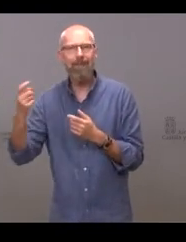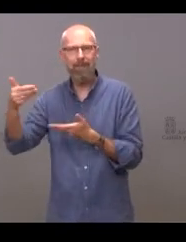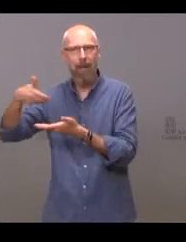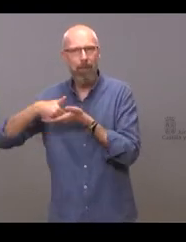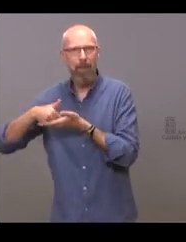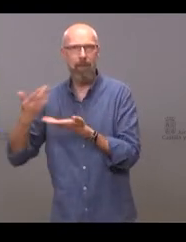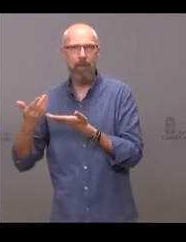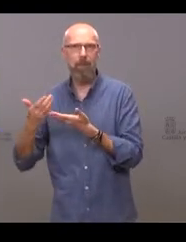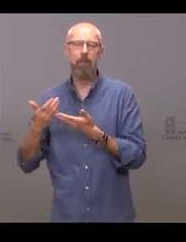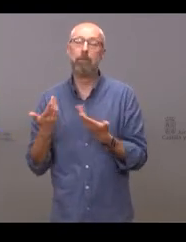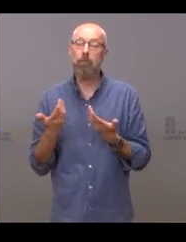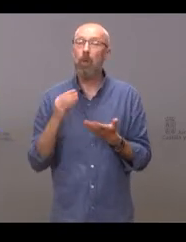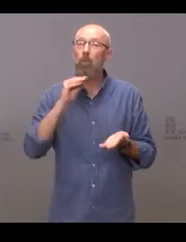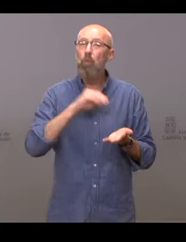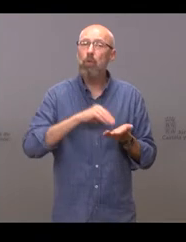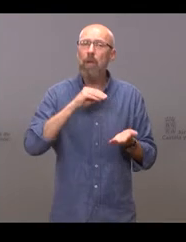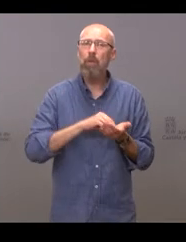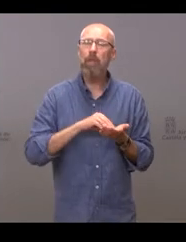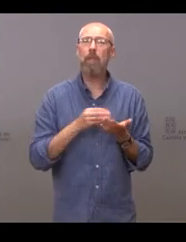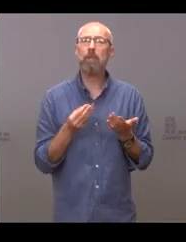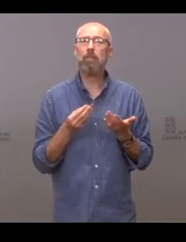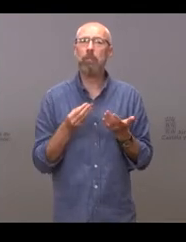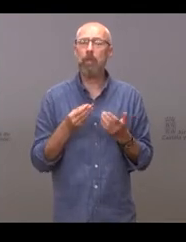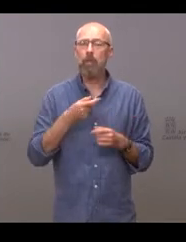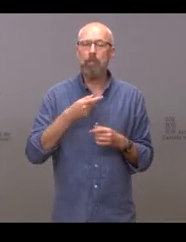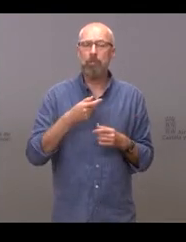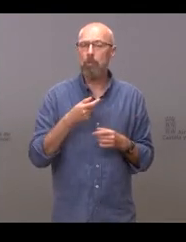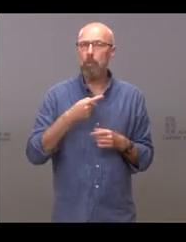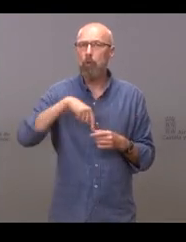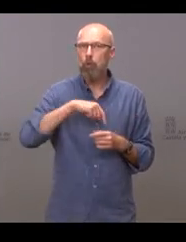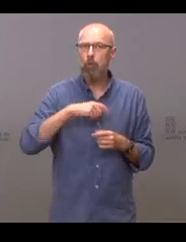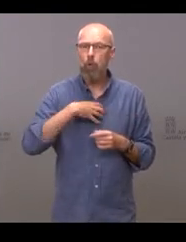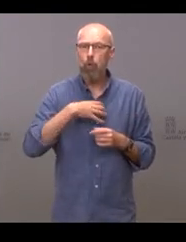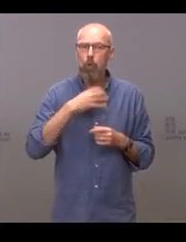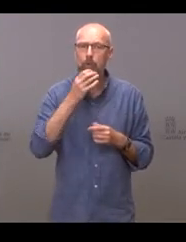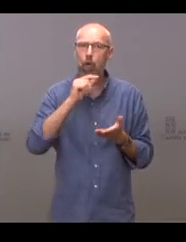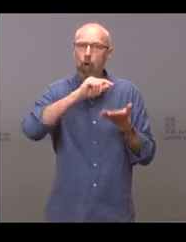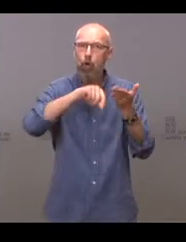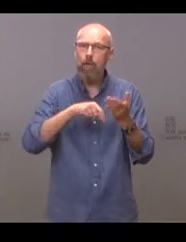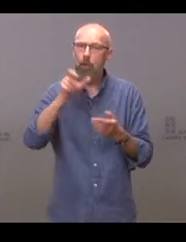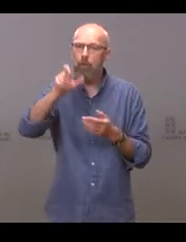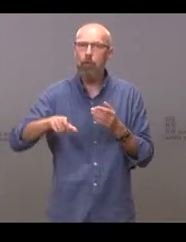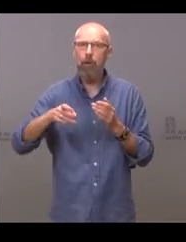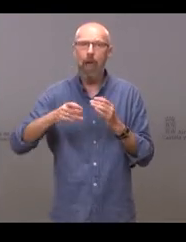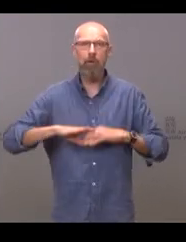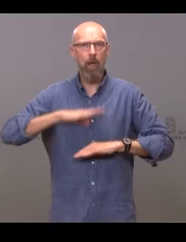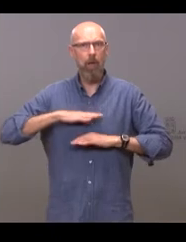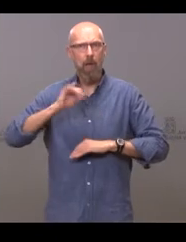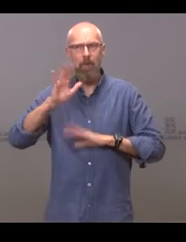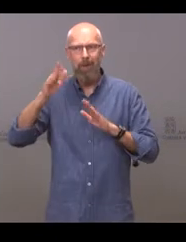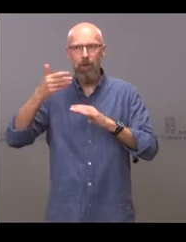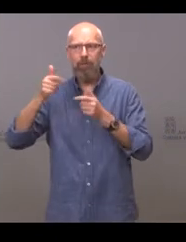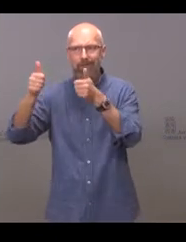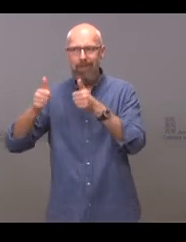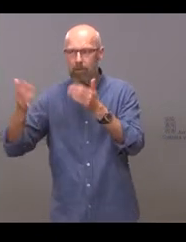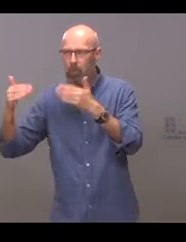abocados en muchas circunstancias a no poder contratar a gente cualificada porque no hay creo